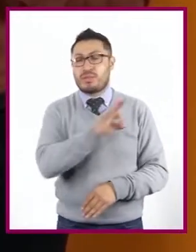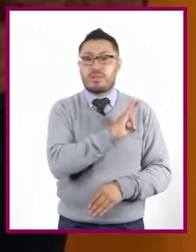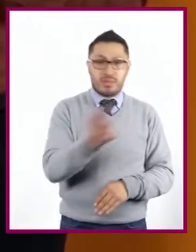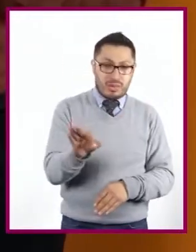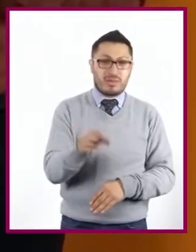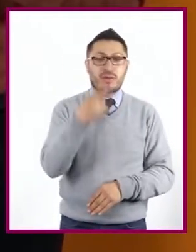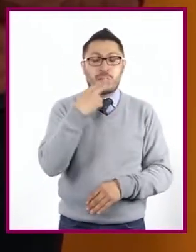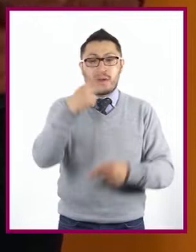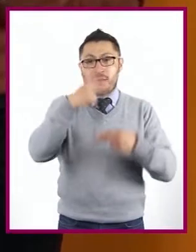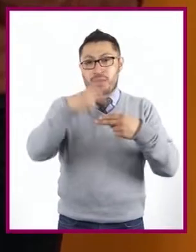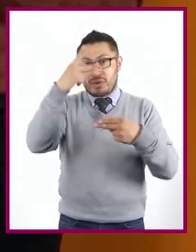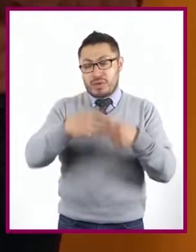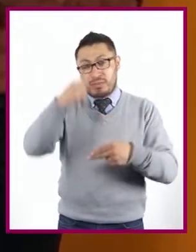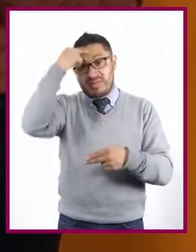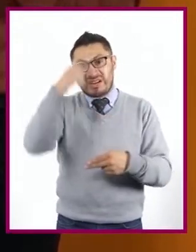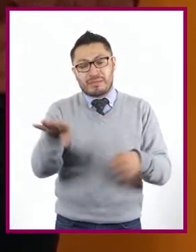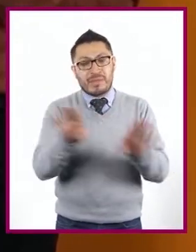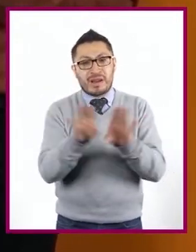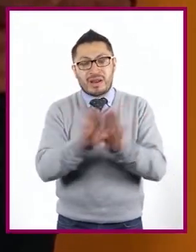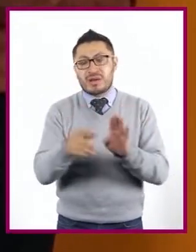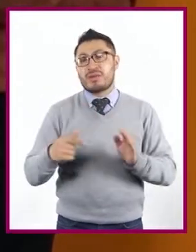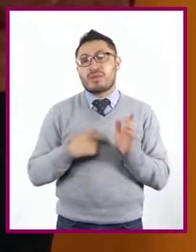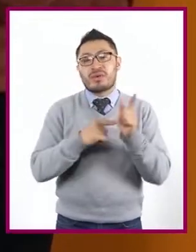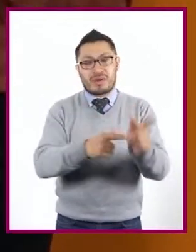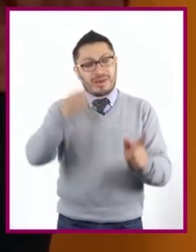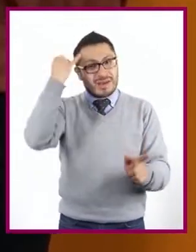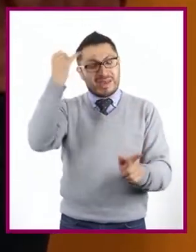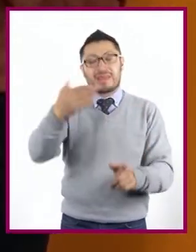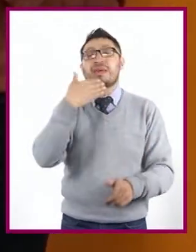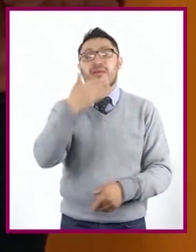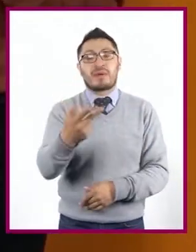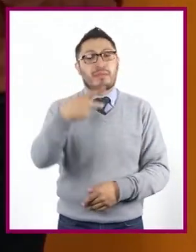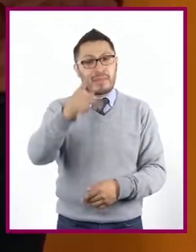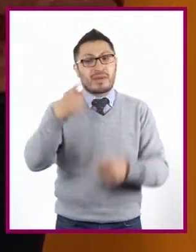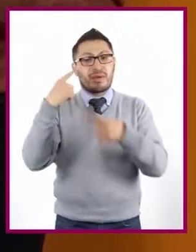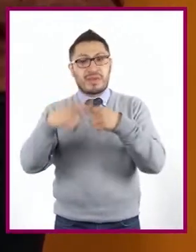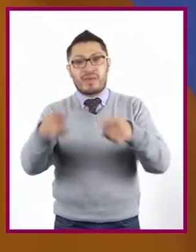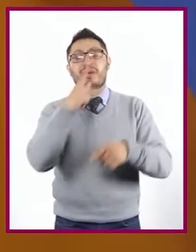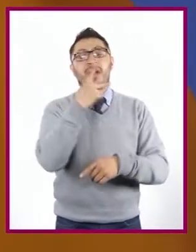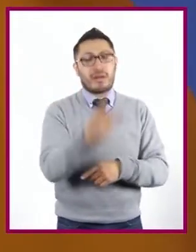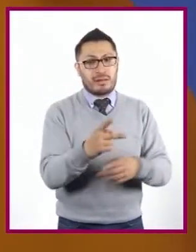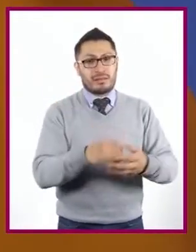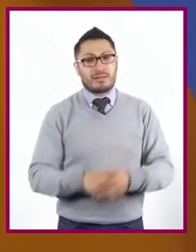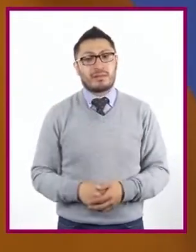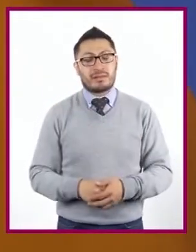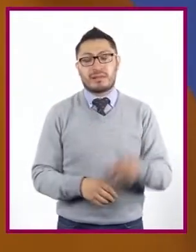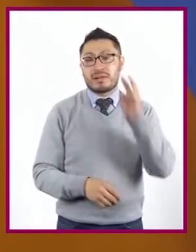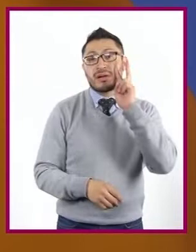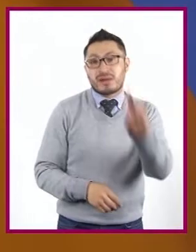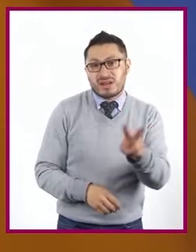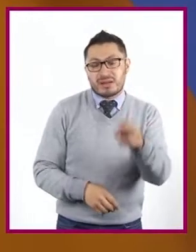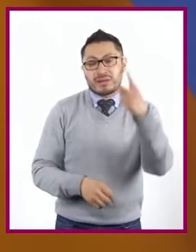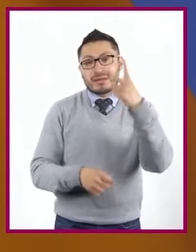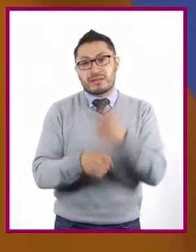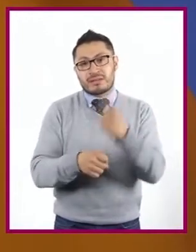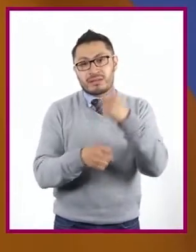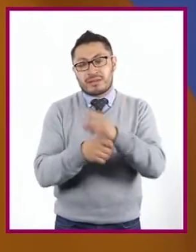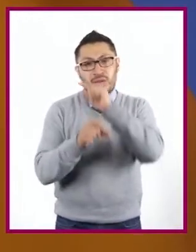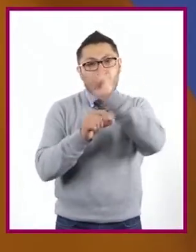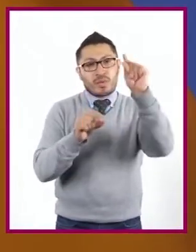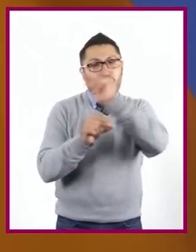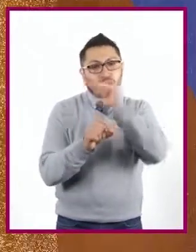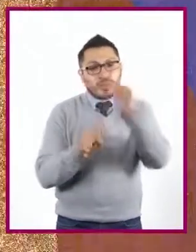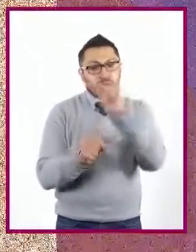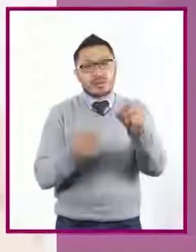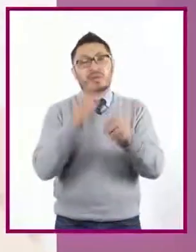los pronombres para mantener la precisión en la idea, pero con otras palabras. Veamos las primeras líneas de